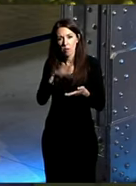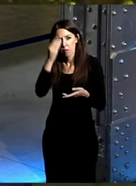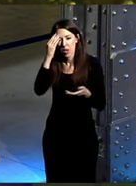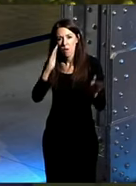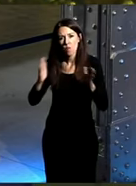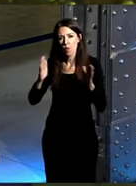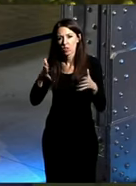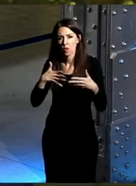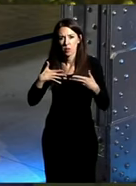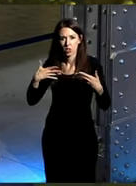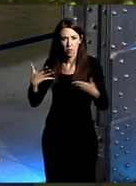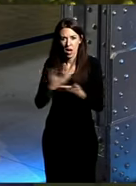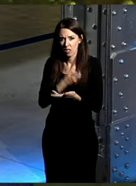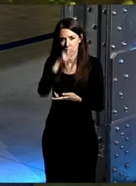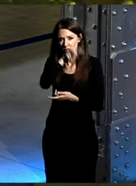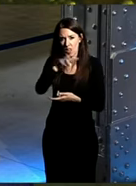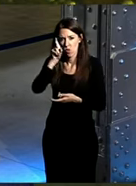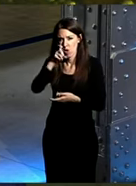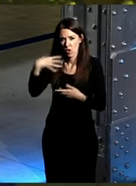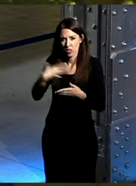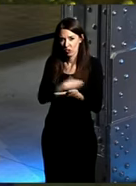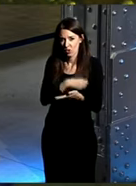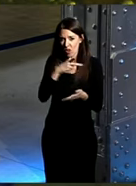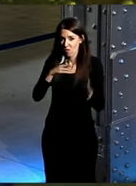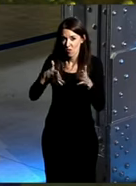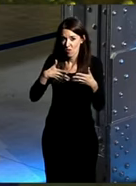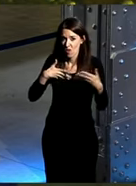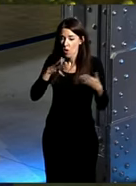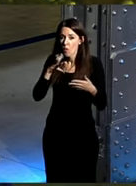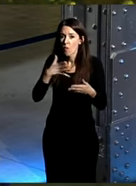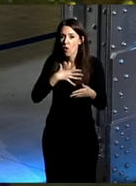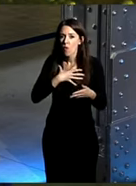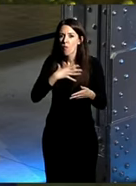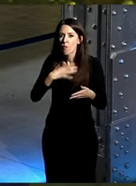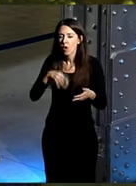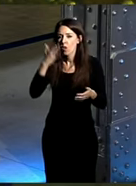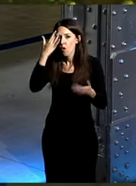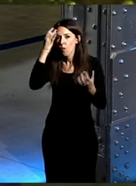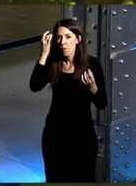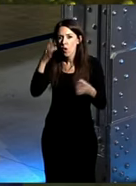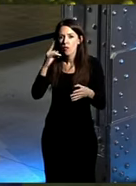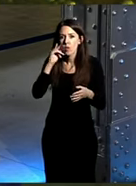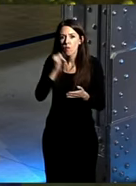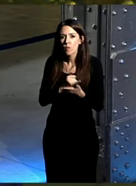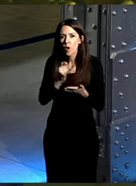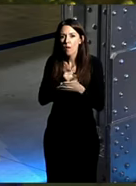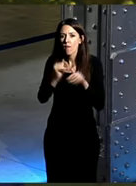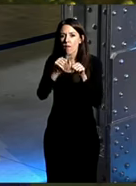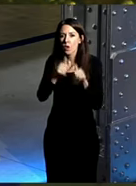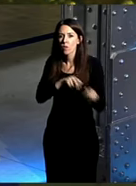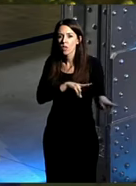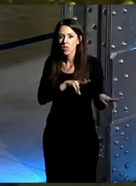momento apasionante para todos los educadores. Porque es un momento en el que puedo de una vez probar nuevas